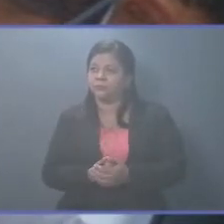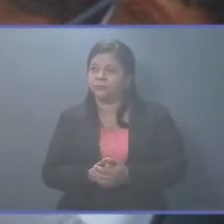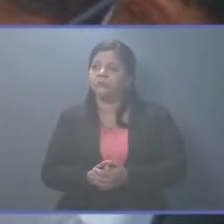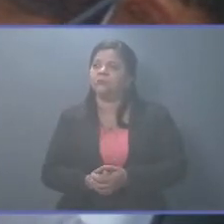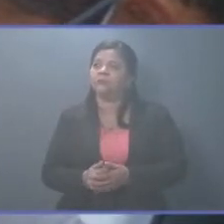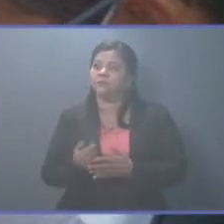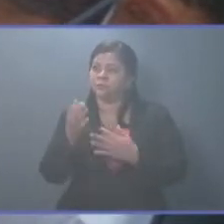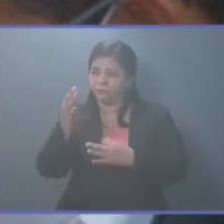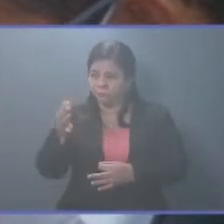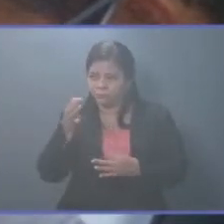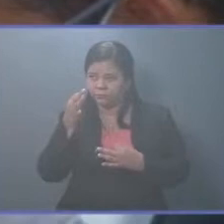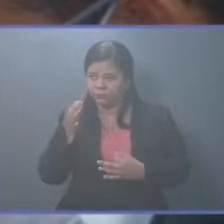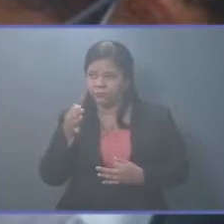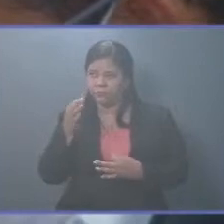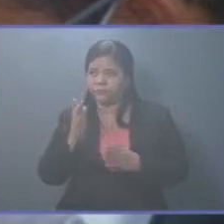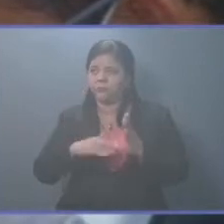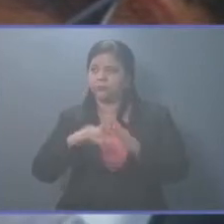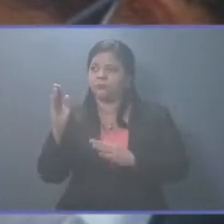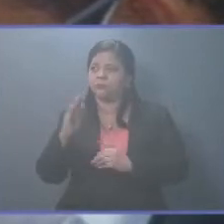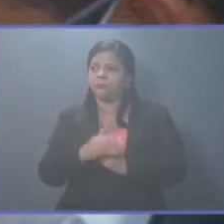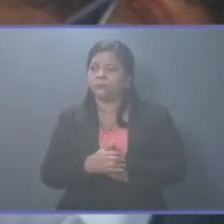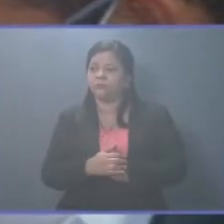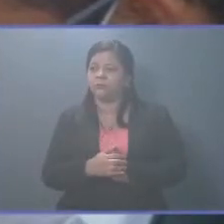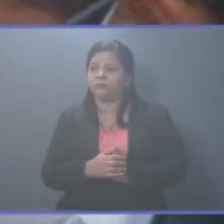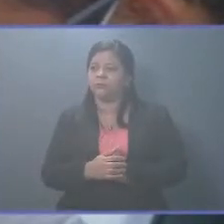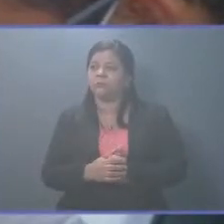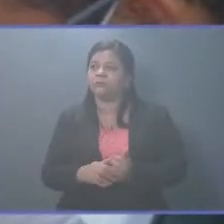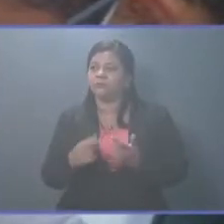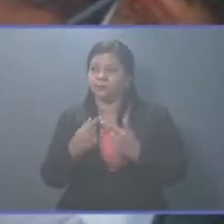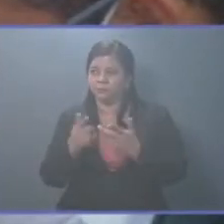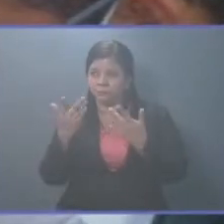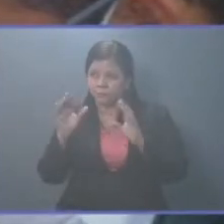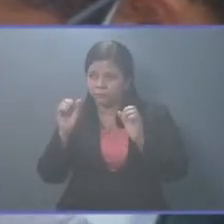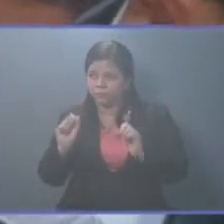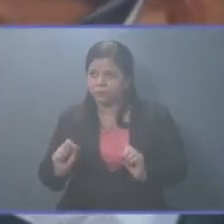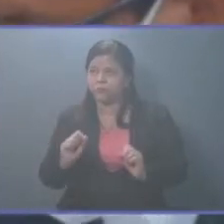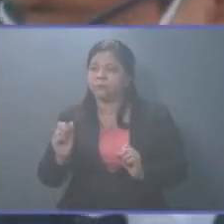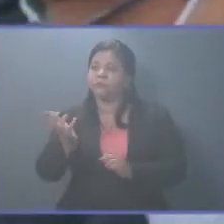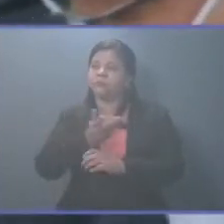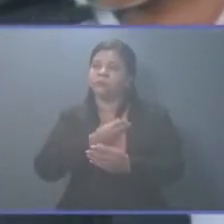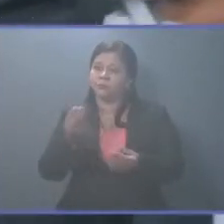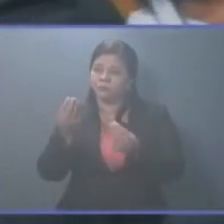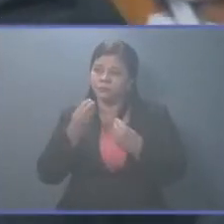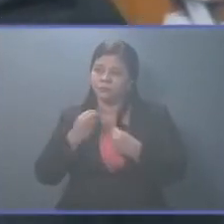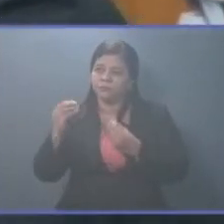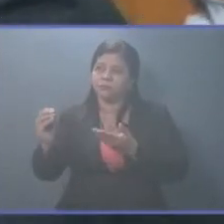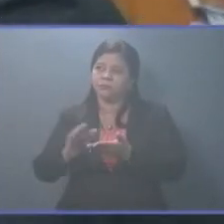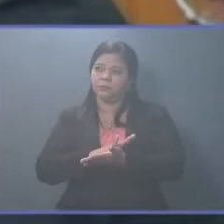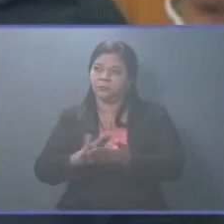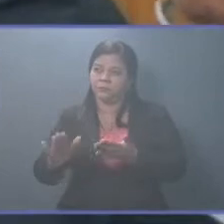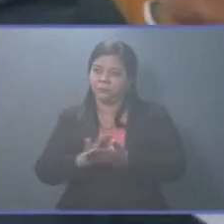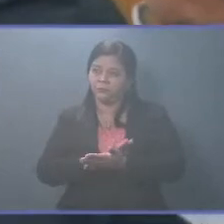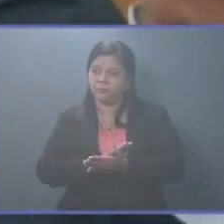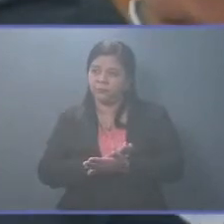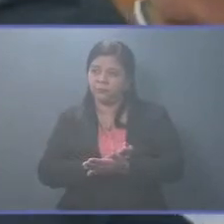acta, y quisiera solicitarles, de ser posible, si pudieran dejarnos copia de esa acta, donde ustedes